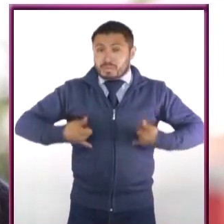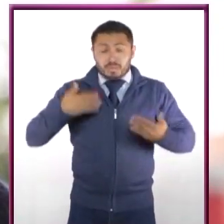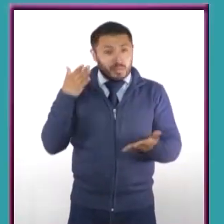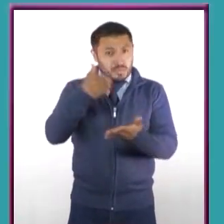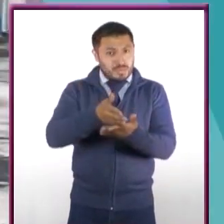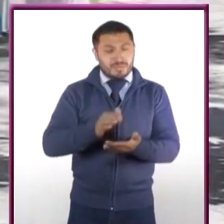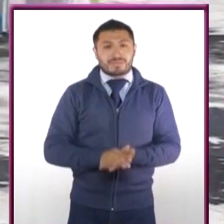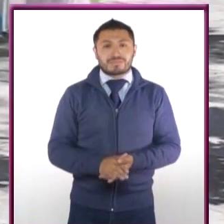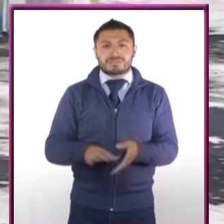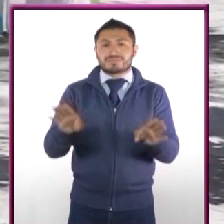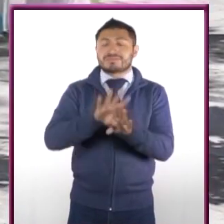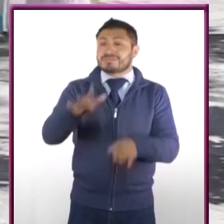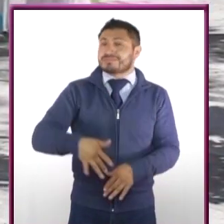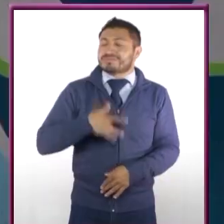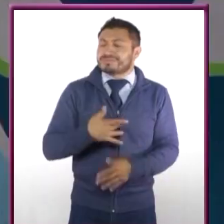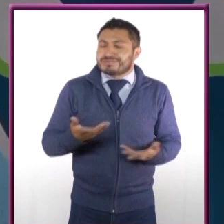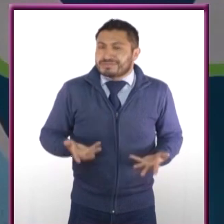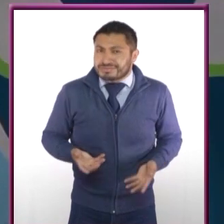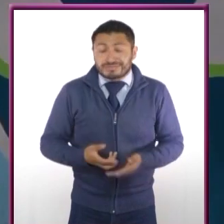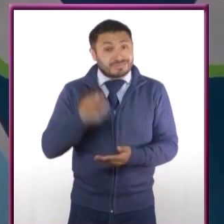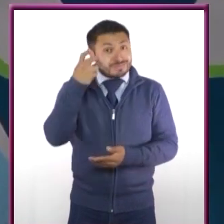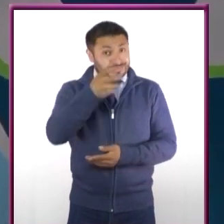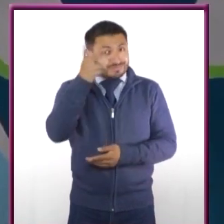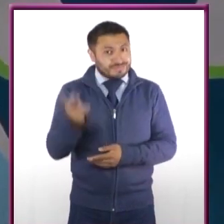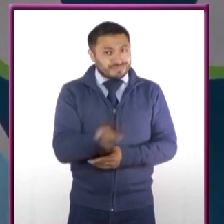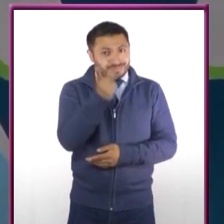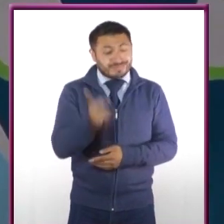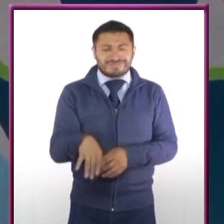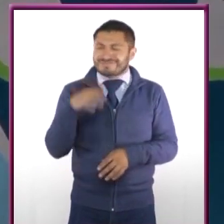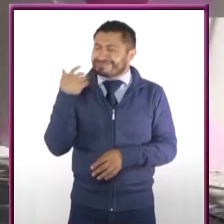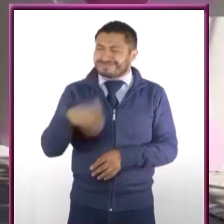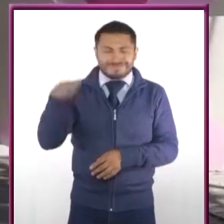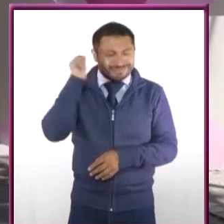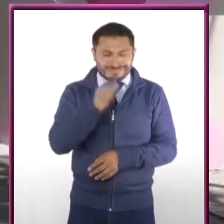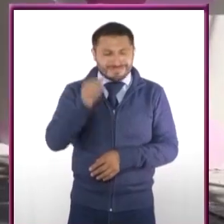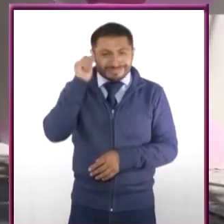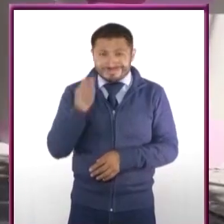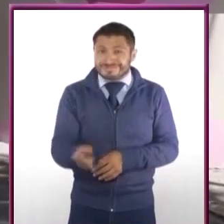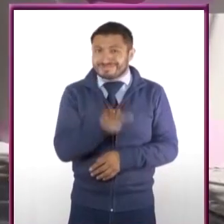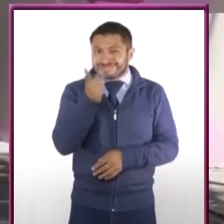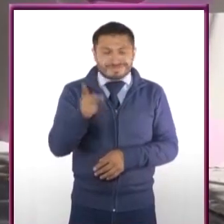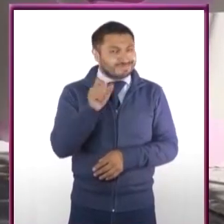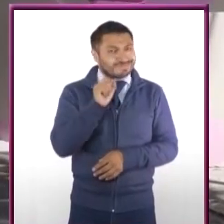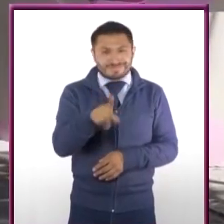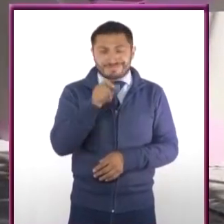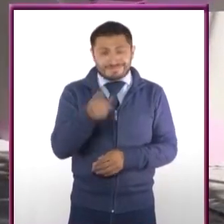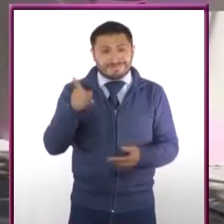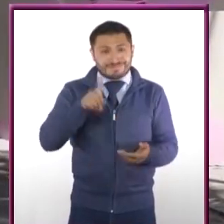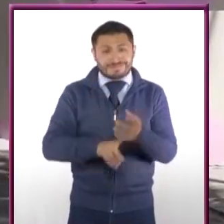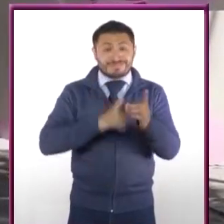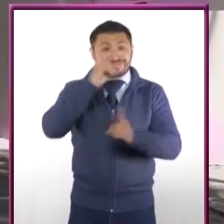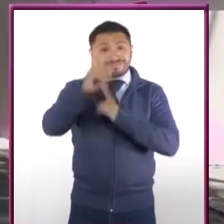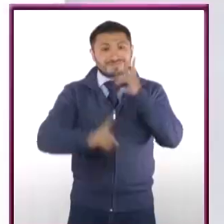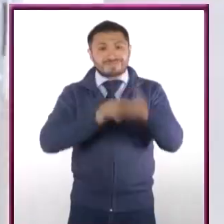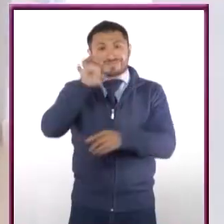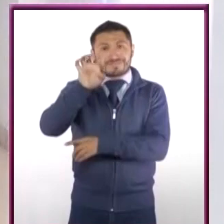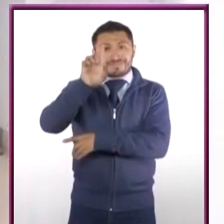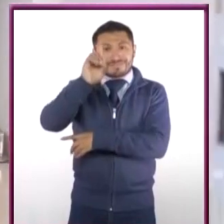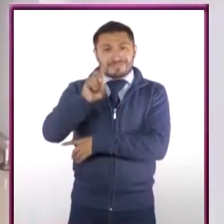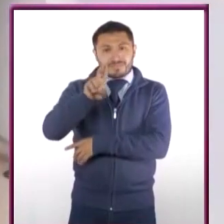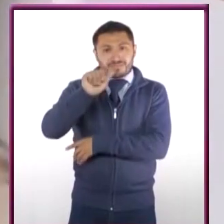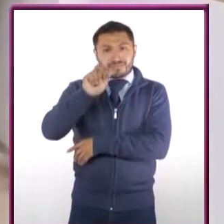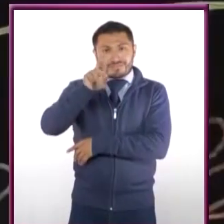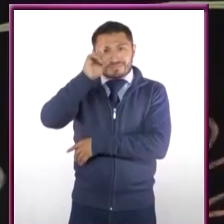requiera. ¿Cómo te sientes hoy? Esa es la pregunta recurrente que se escucha en una de las instalaciones del Deportivo